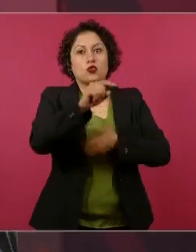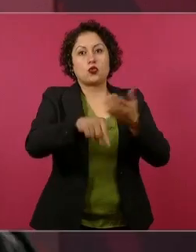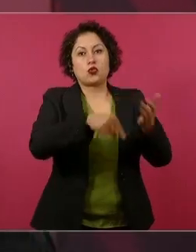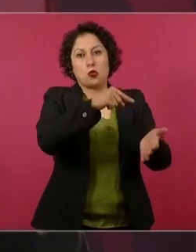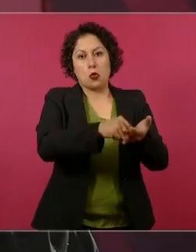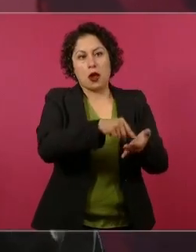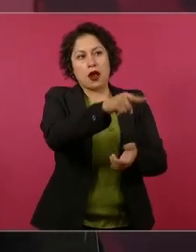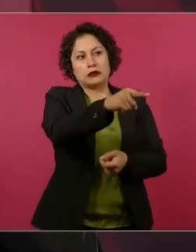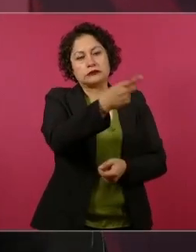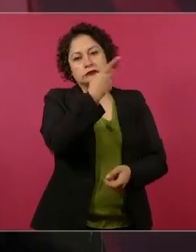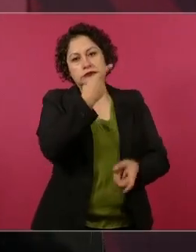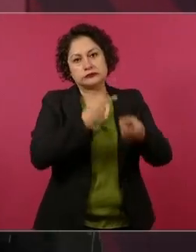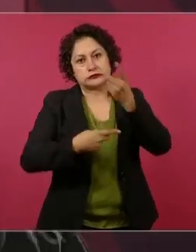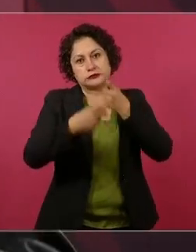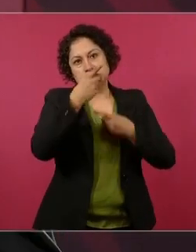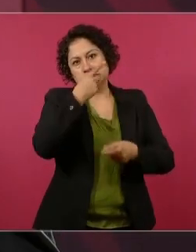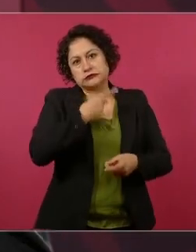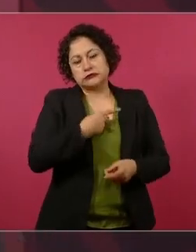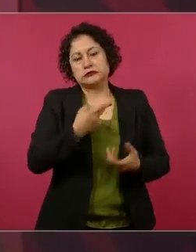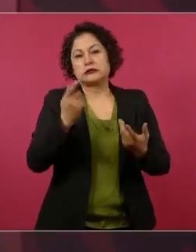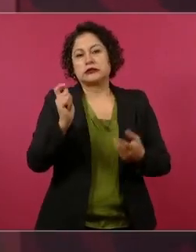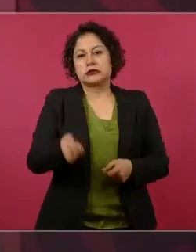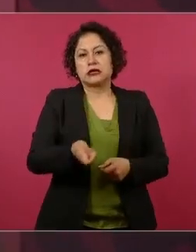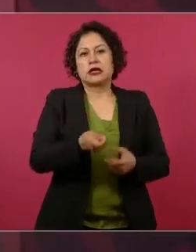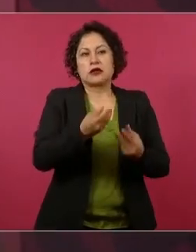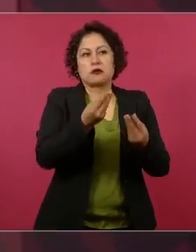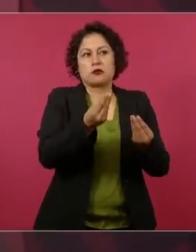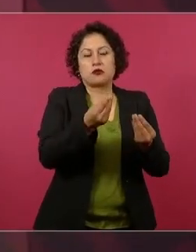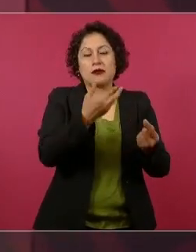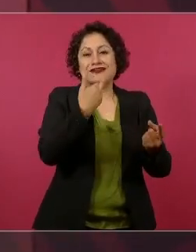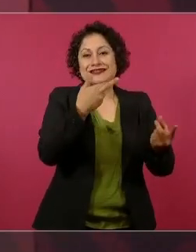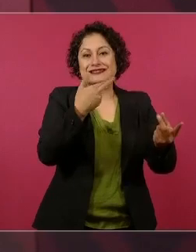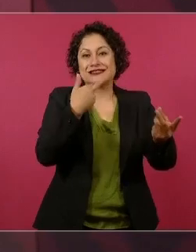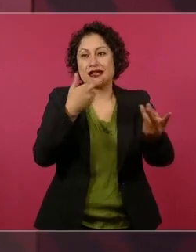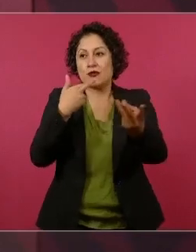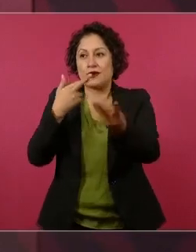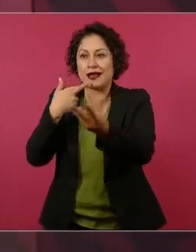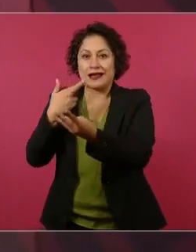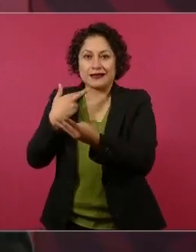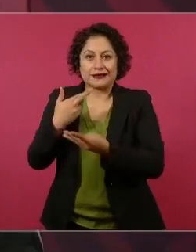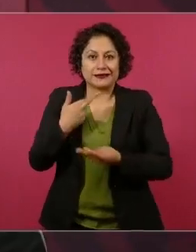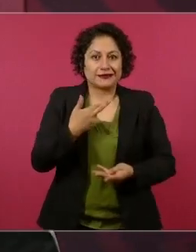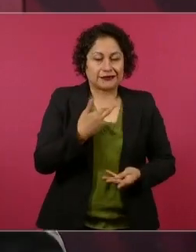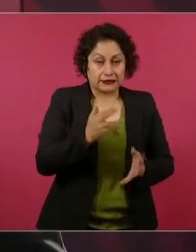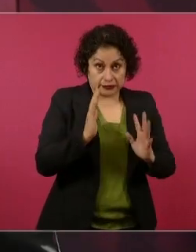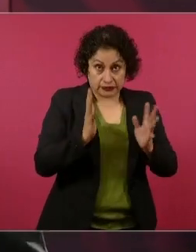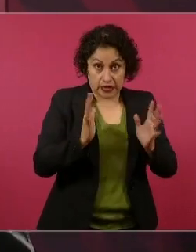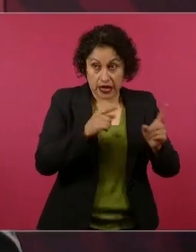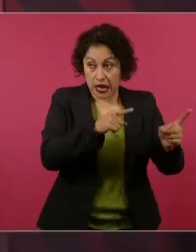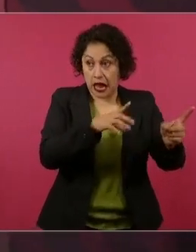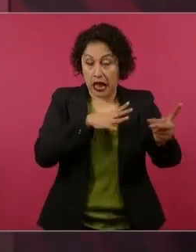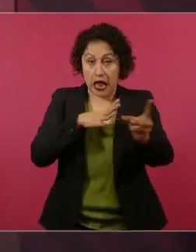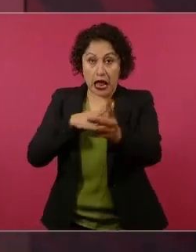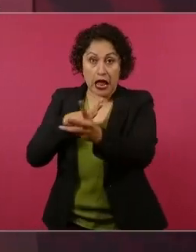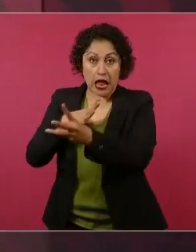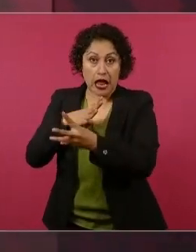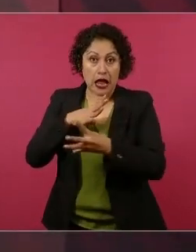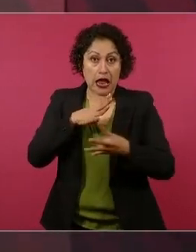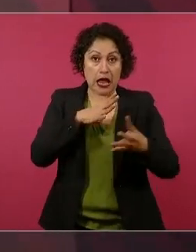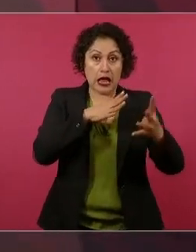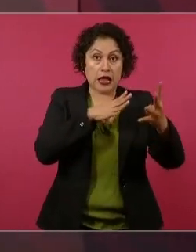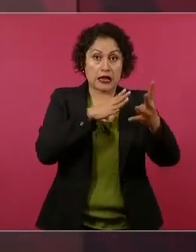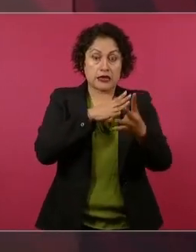Hay que colas, y hay restaurantes ya en la Ciudad de México en donde es